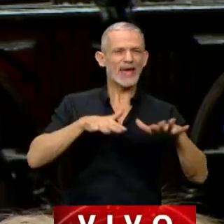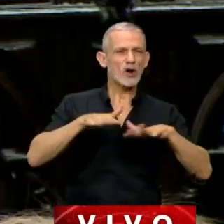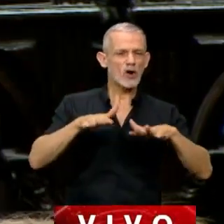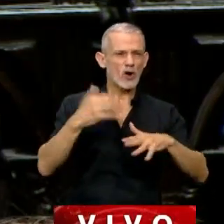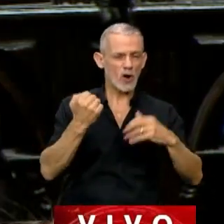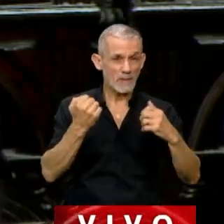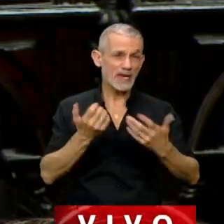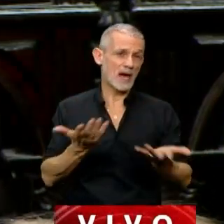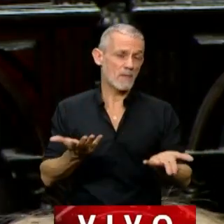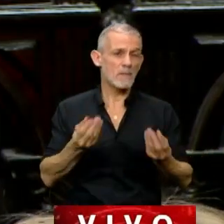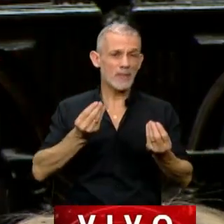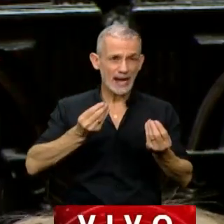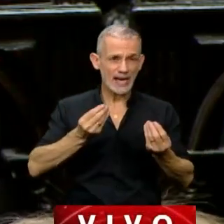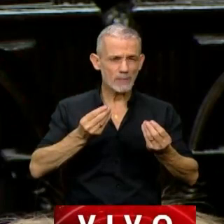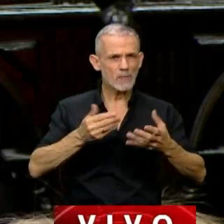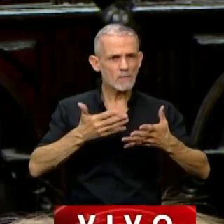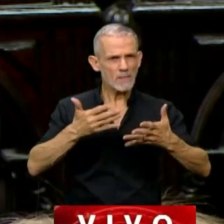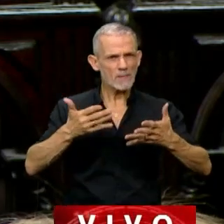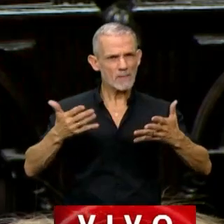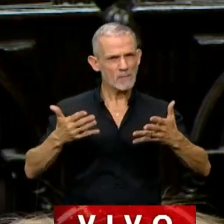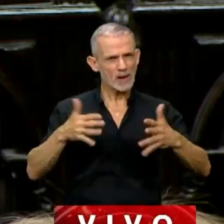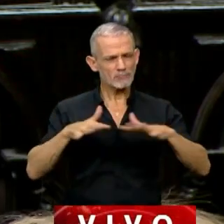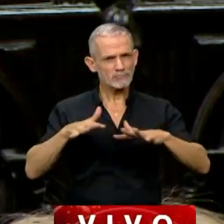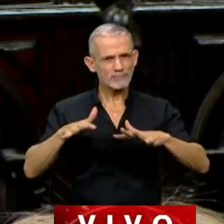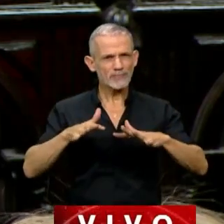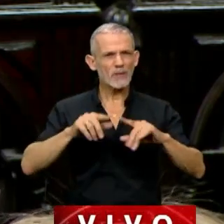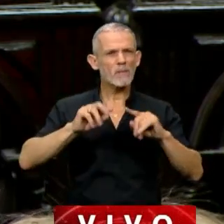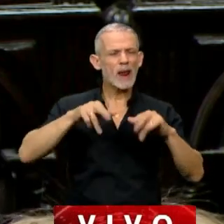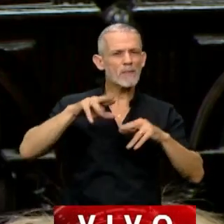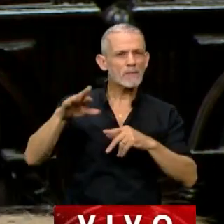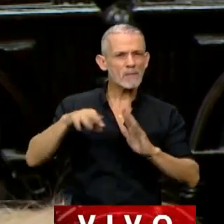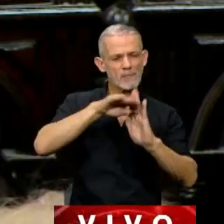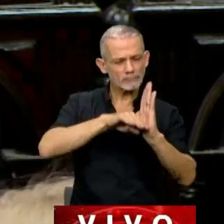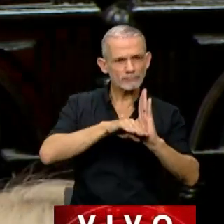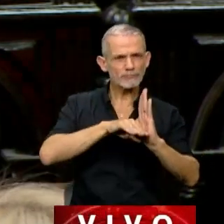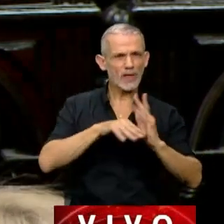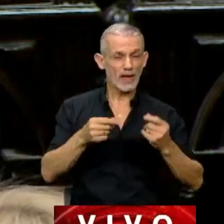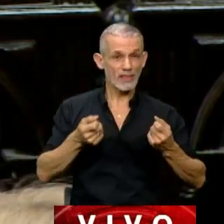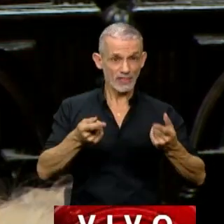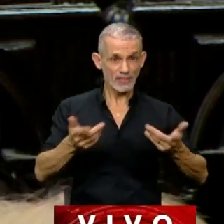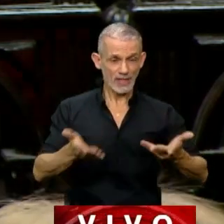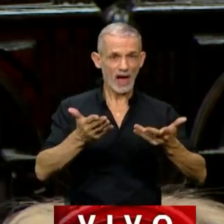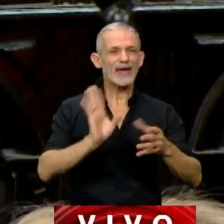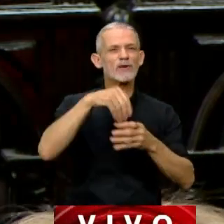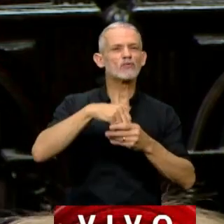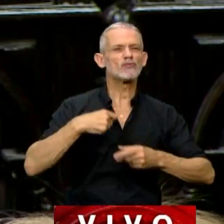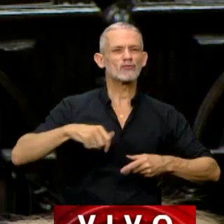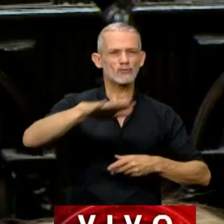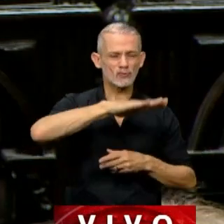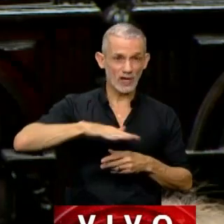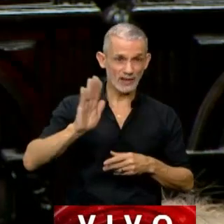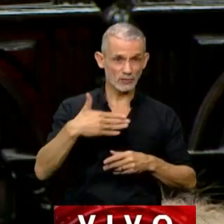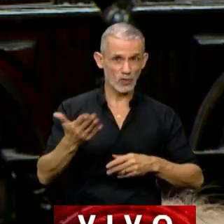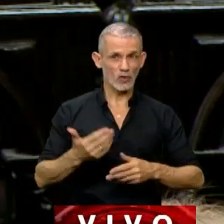para que pueda profundizarse las políticas que apuntan a fortalecer la inclusión social